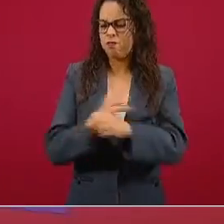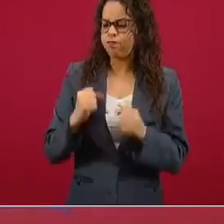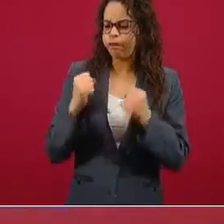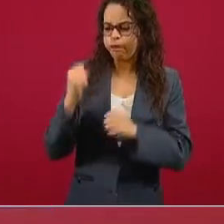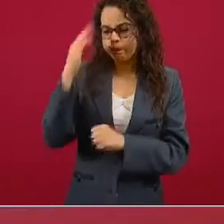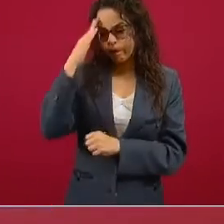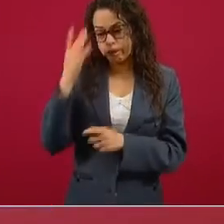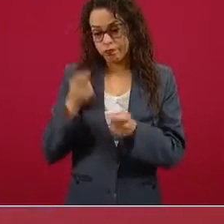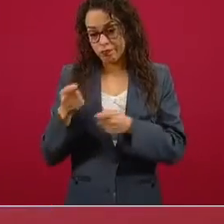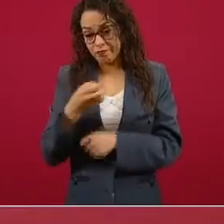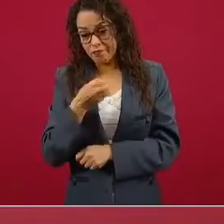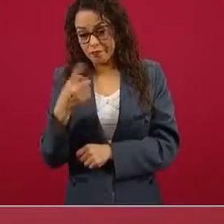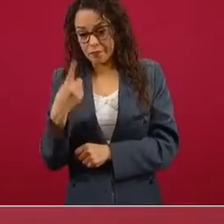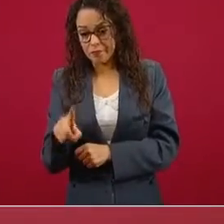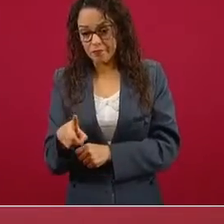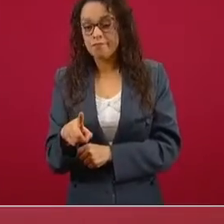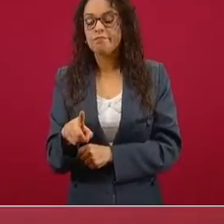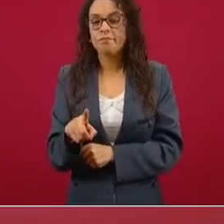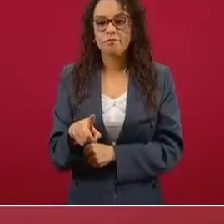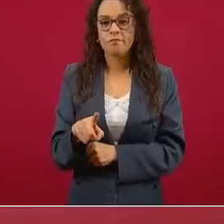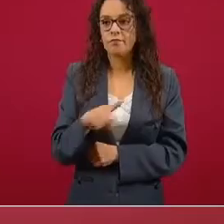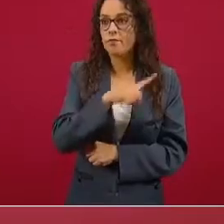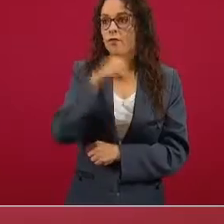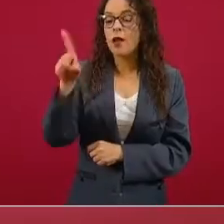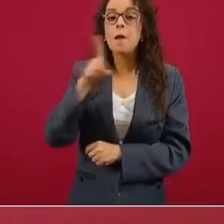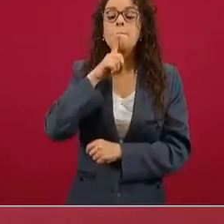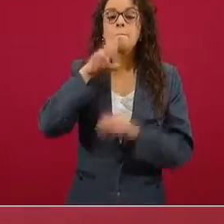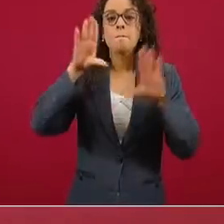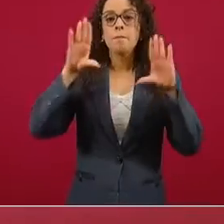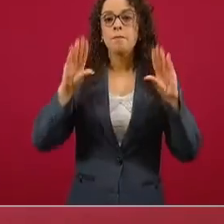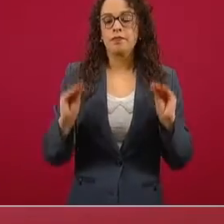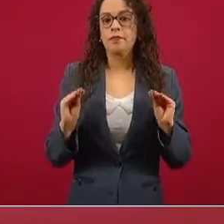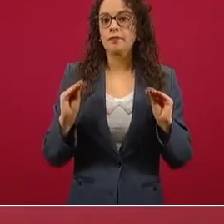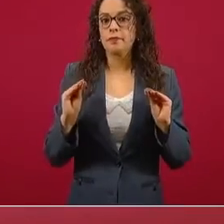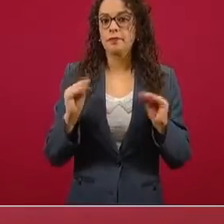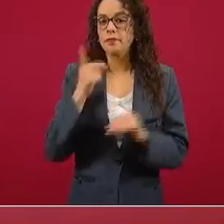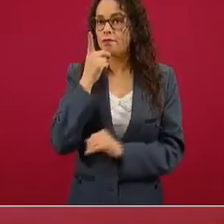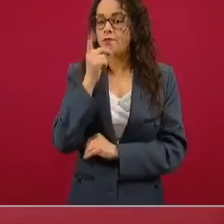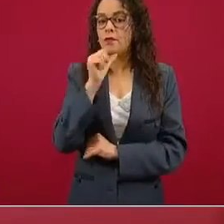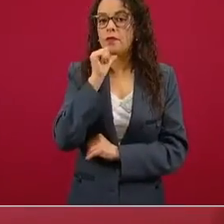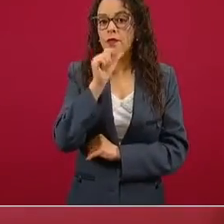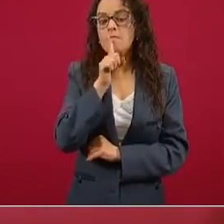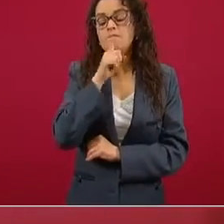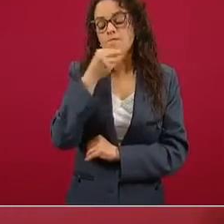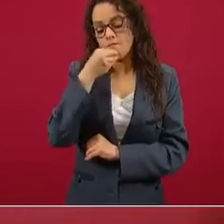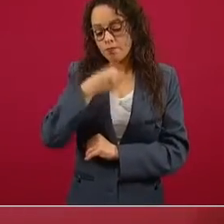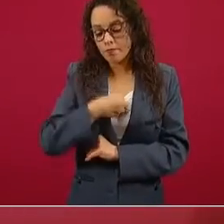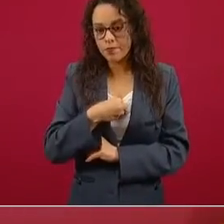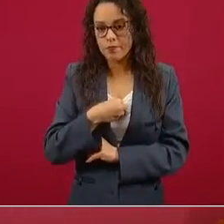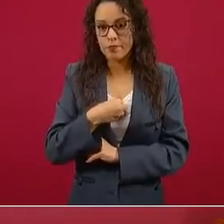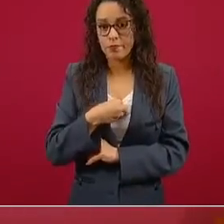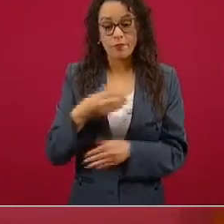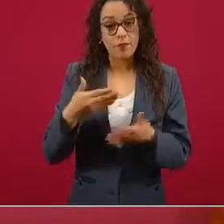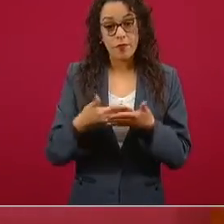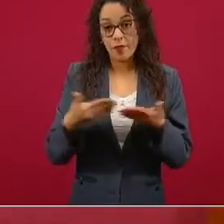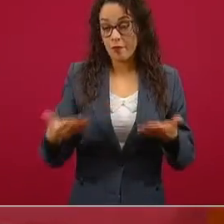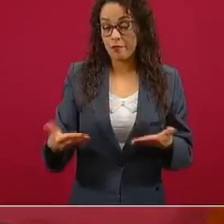los dientes apretados. En las democracias, la gente tiene el derecho, tiene la